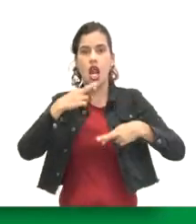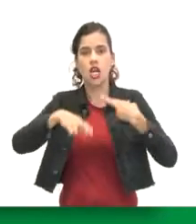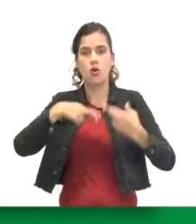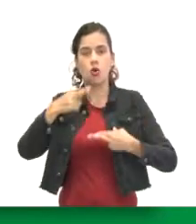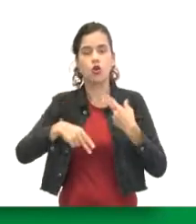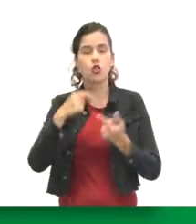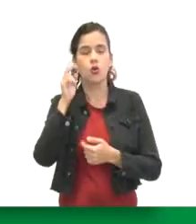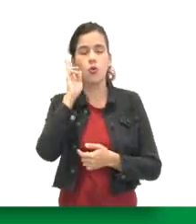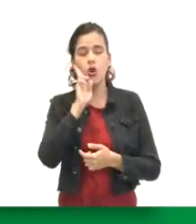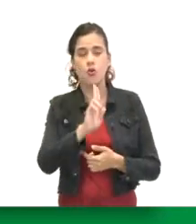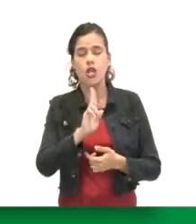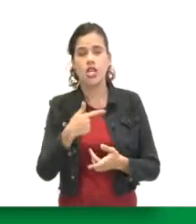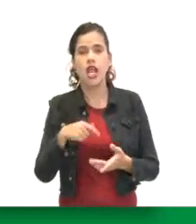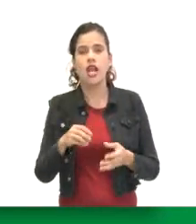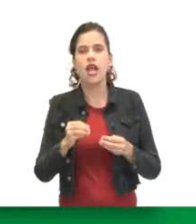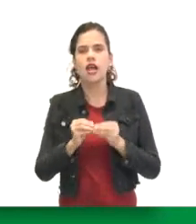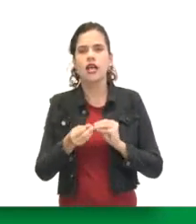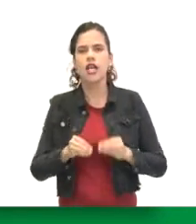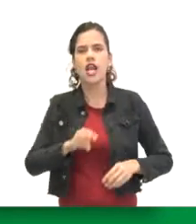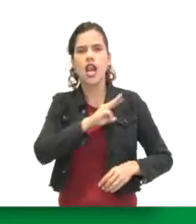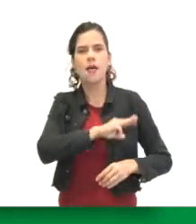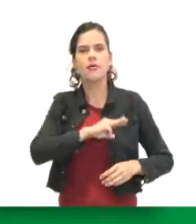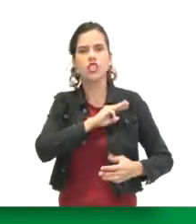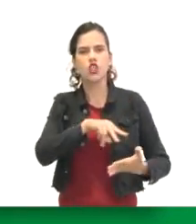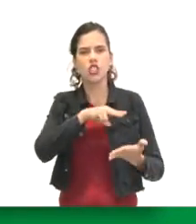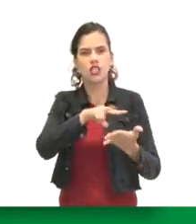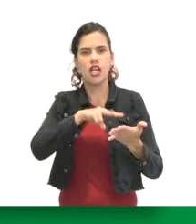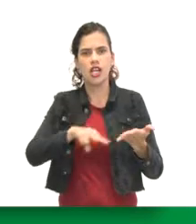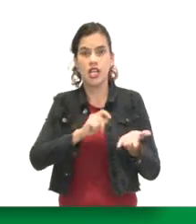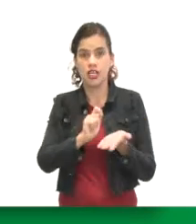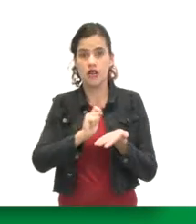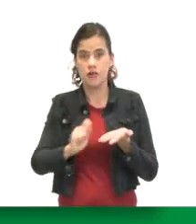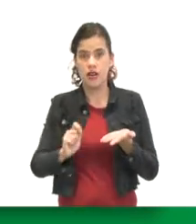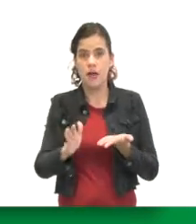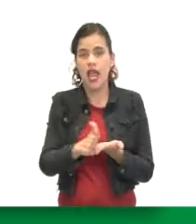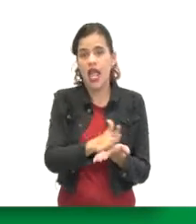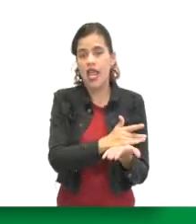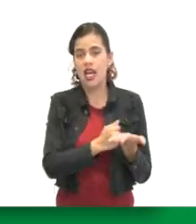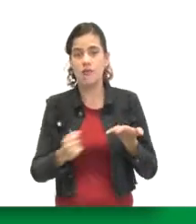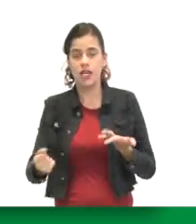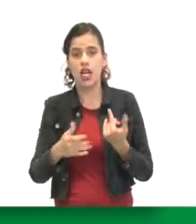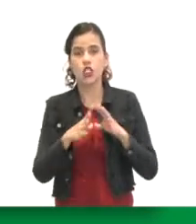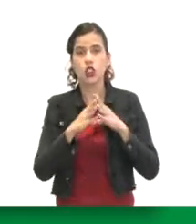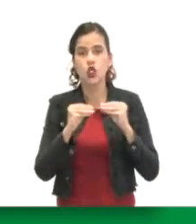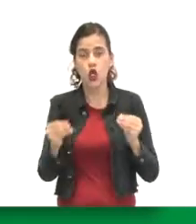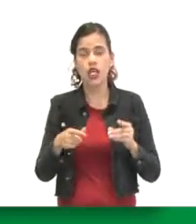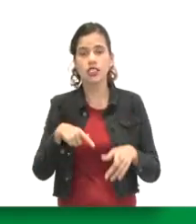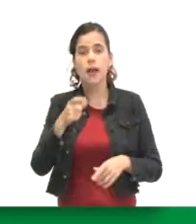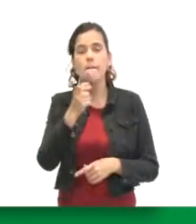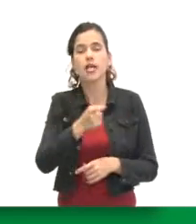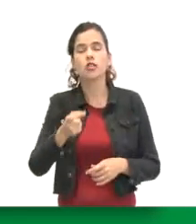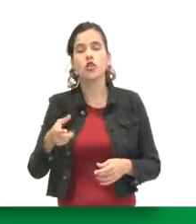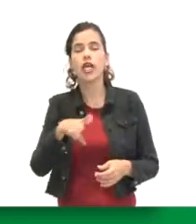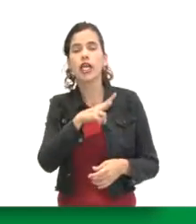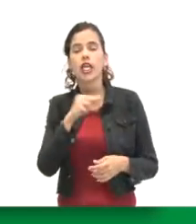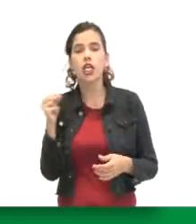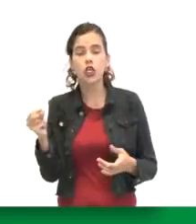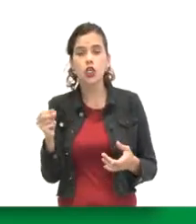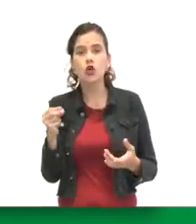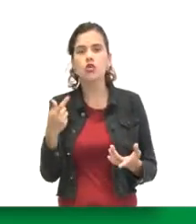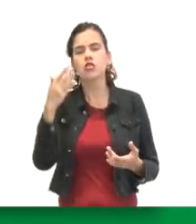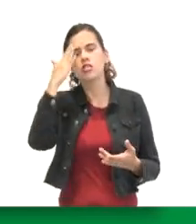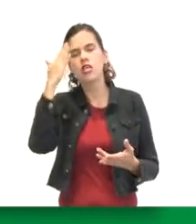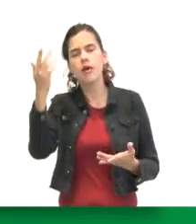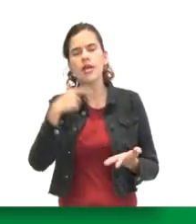Bolivariana crea la Misión Robinson para erradicar el analfabetismo en el país, el cual fue declarado territorio libre de